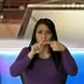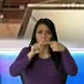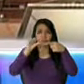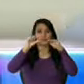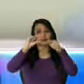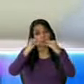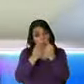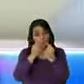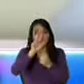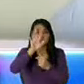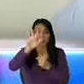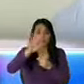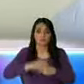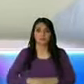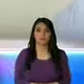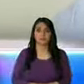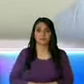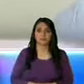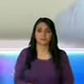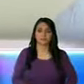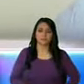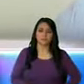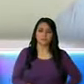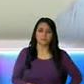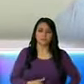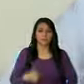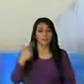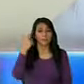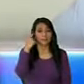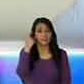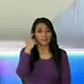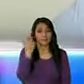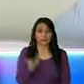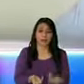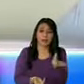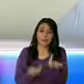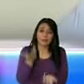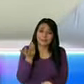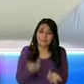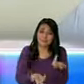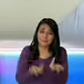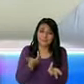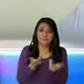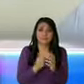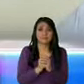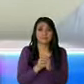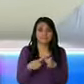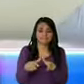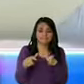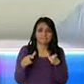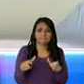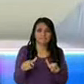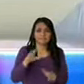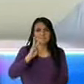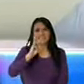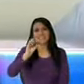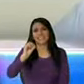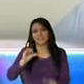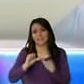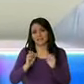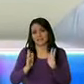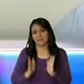gobierno. Yo estimo que no tendrá, tal vez, ¿no?, unos 60 asambleístas,